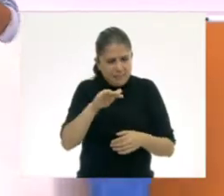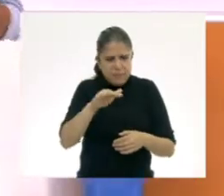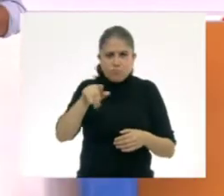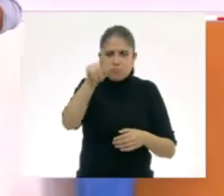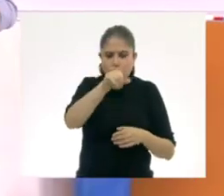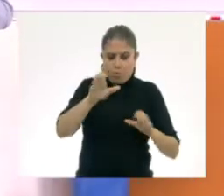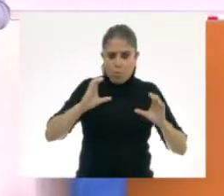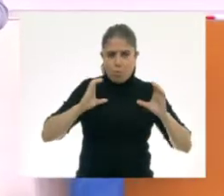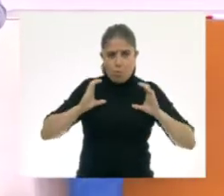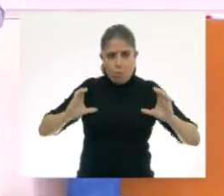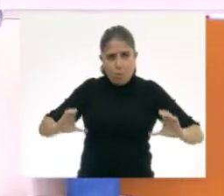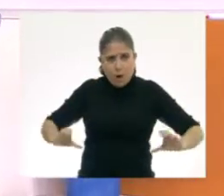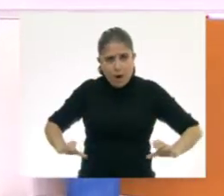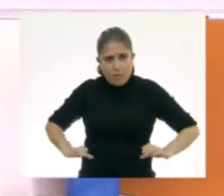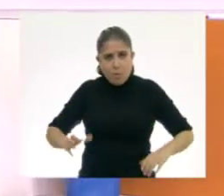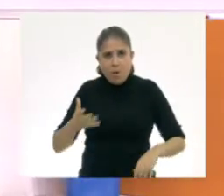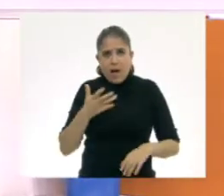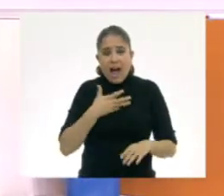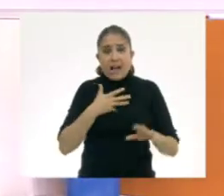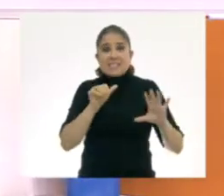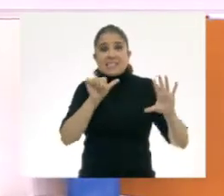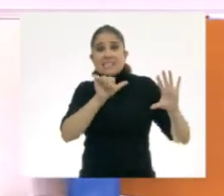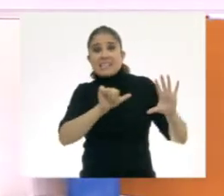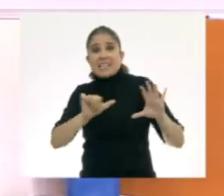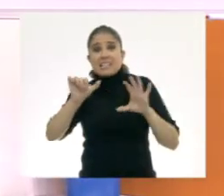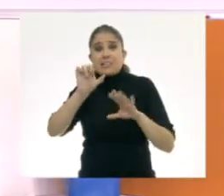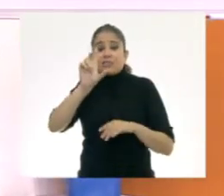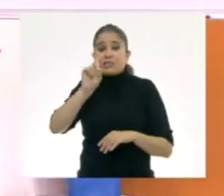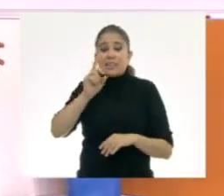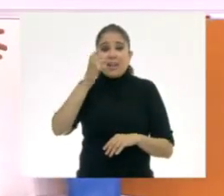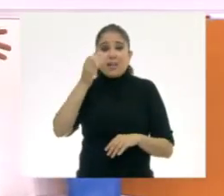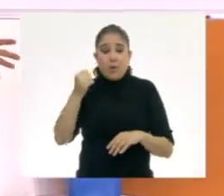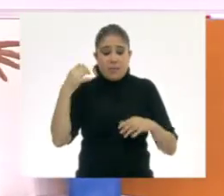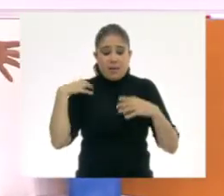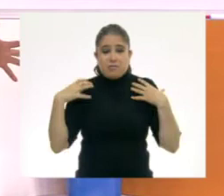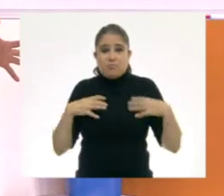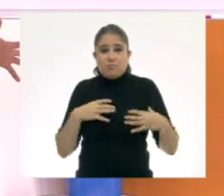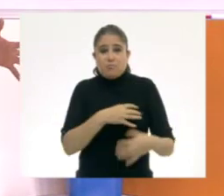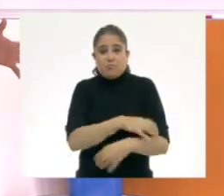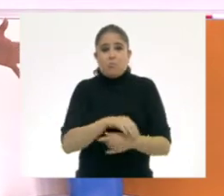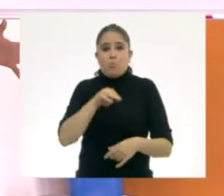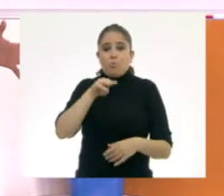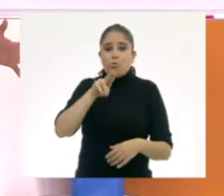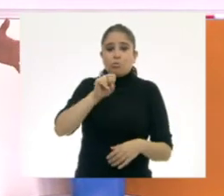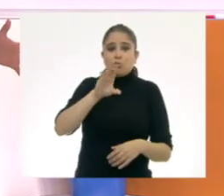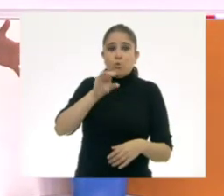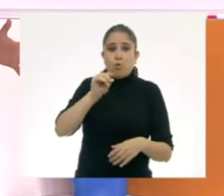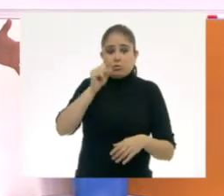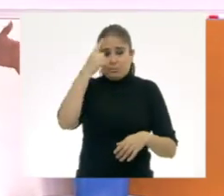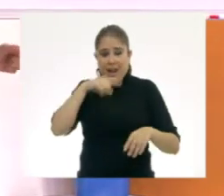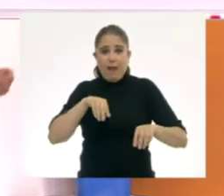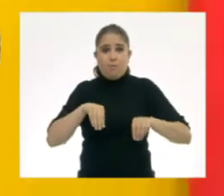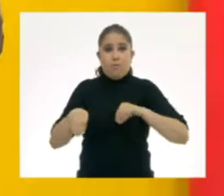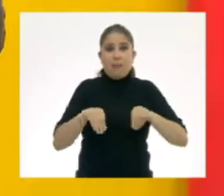que el cuerpo humano tiene 639 músculos que nos ayuda a movernos?